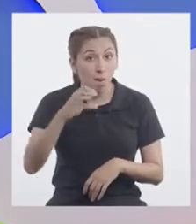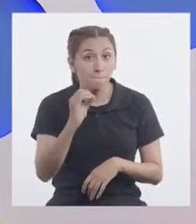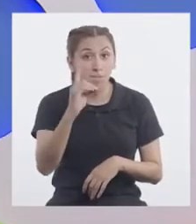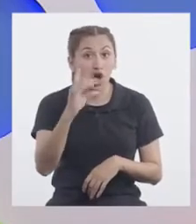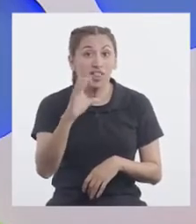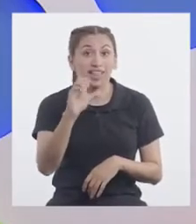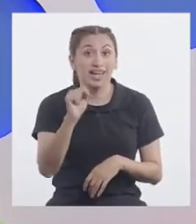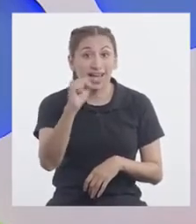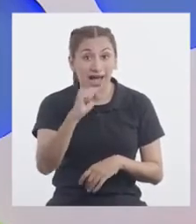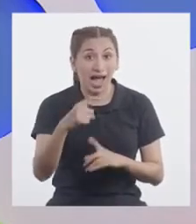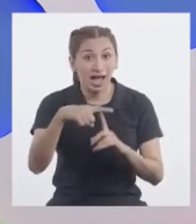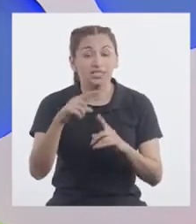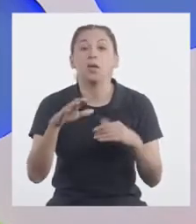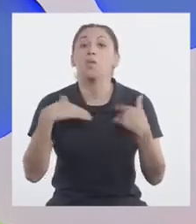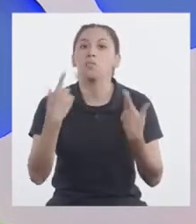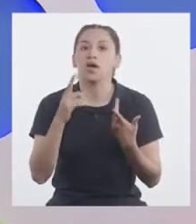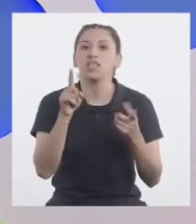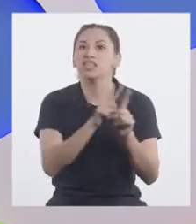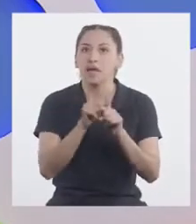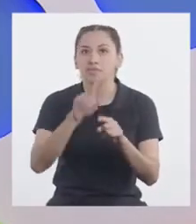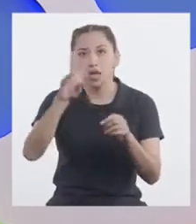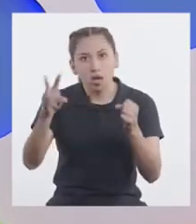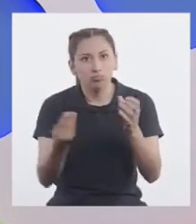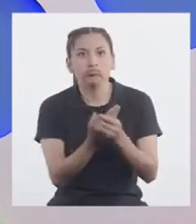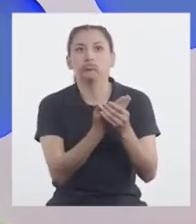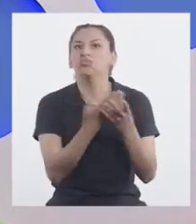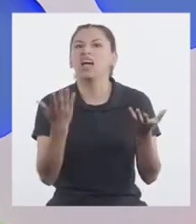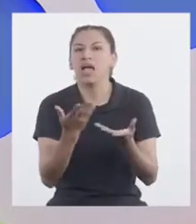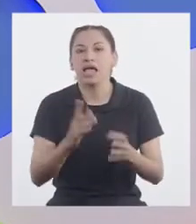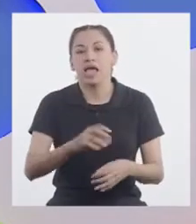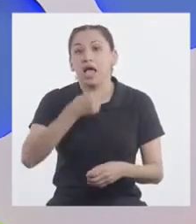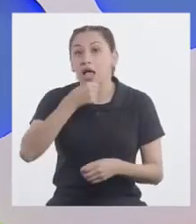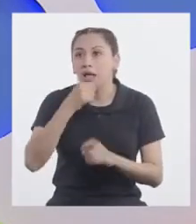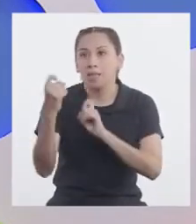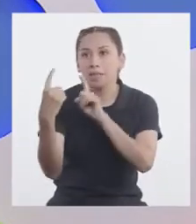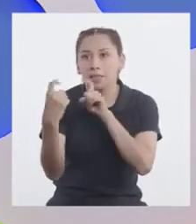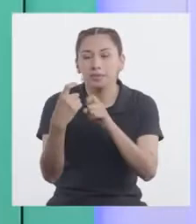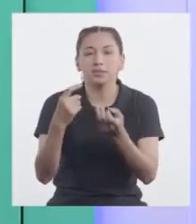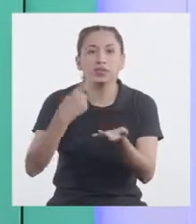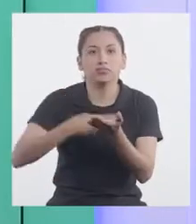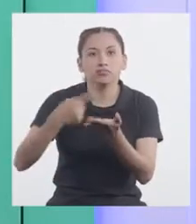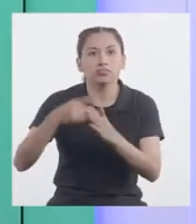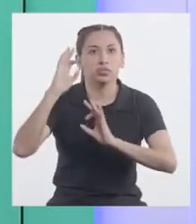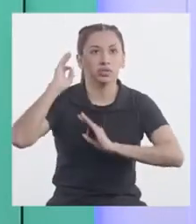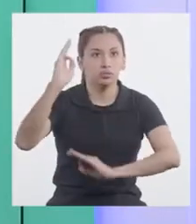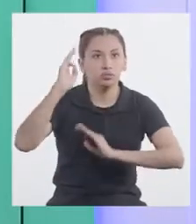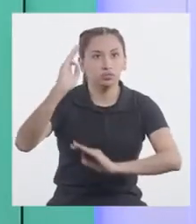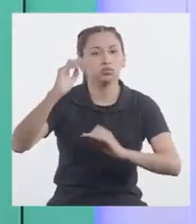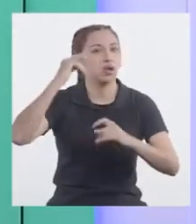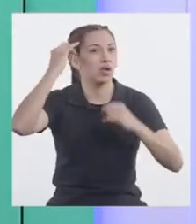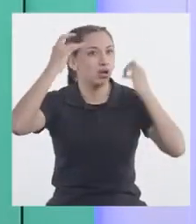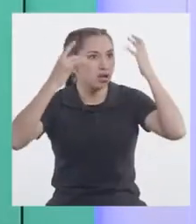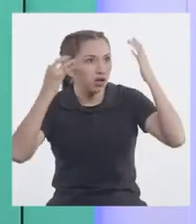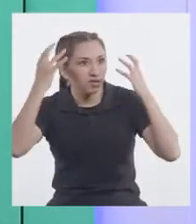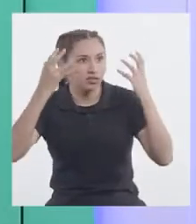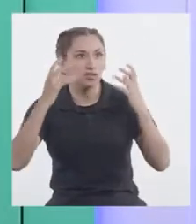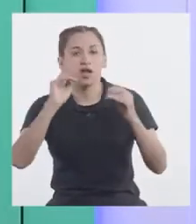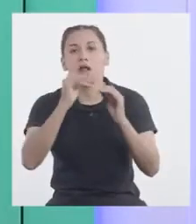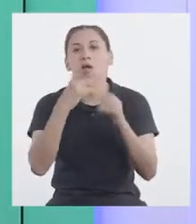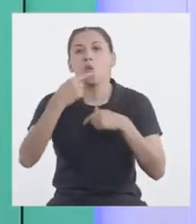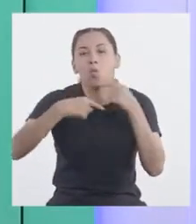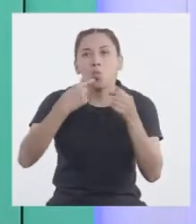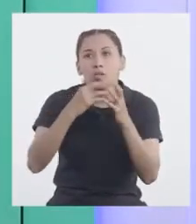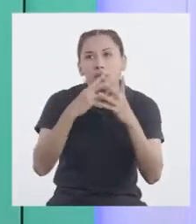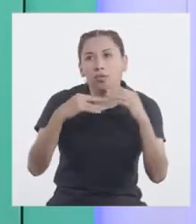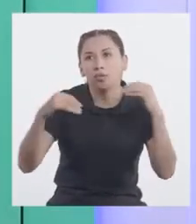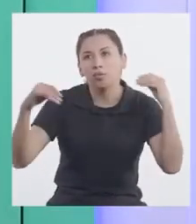puede contener diversas cosas, como una entrevista, una charla o conversación, un discurso, una reflexión,